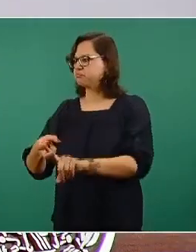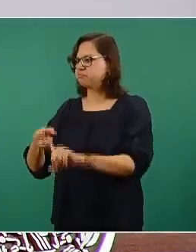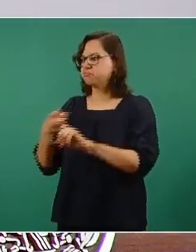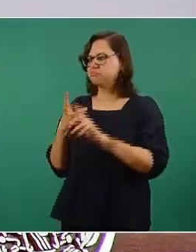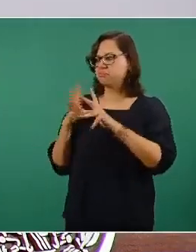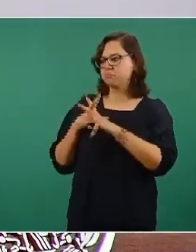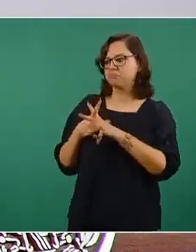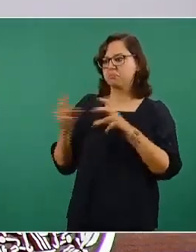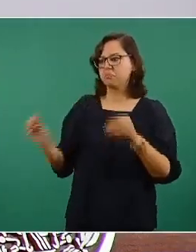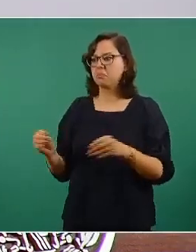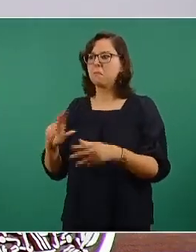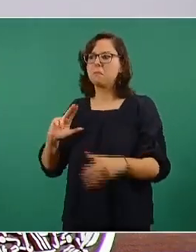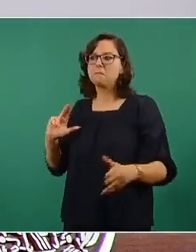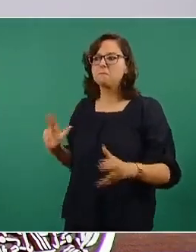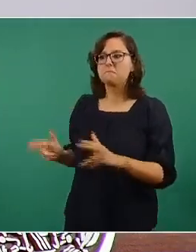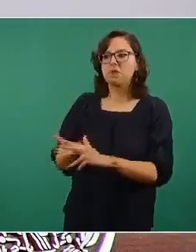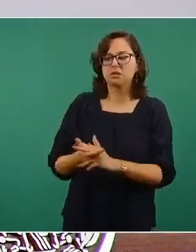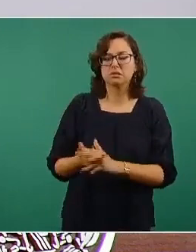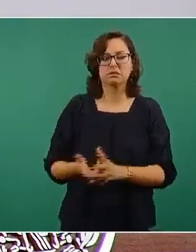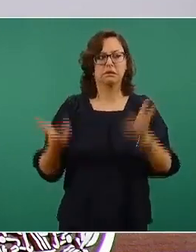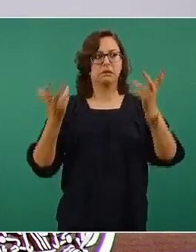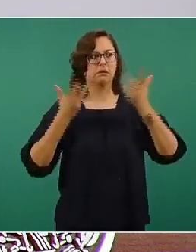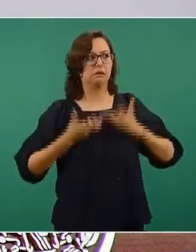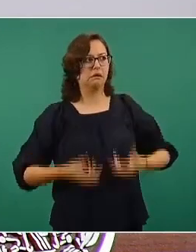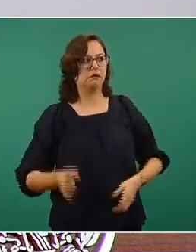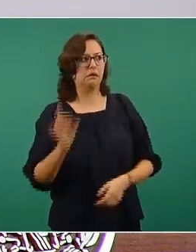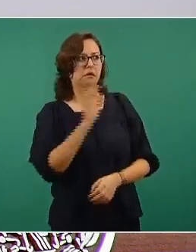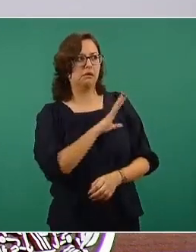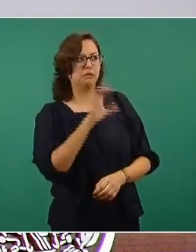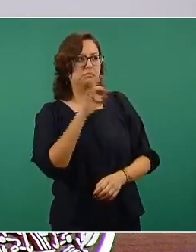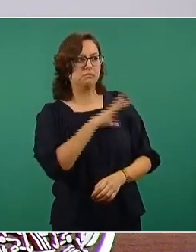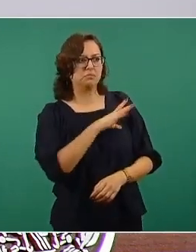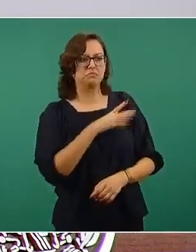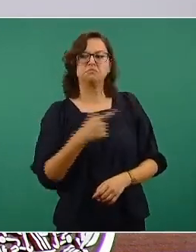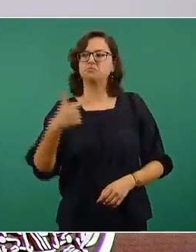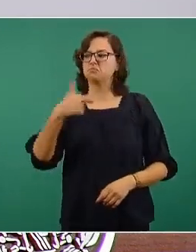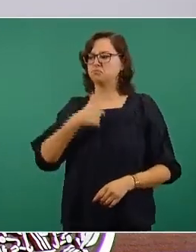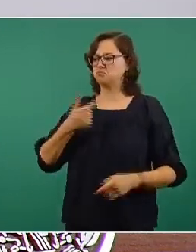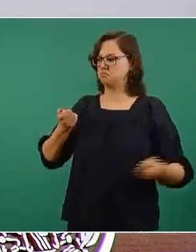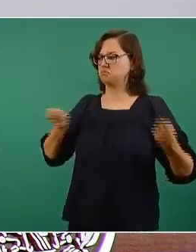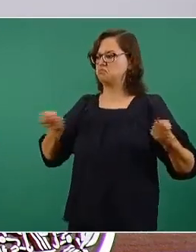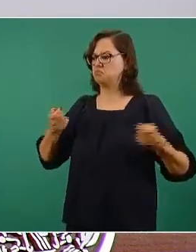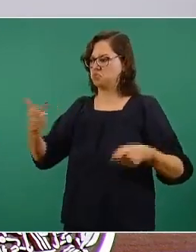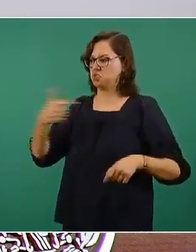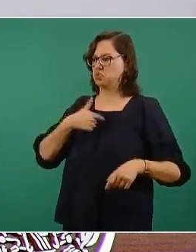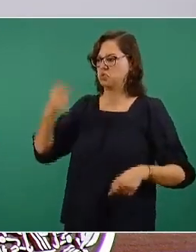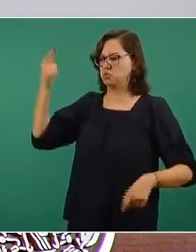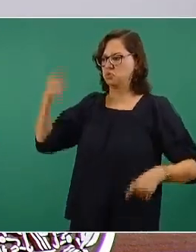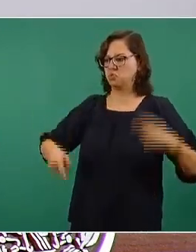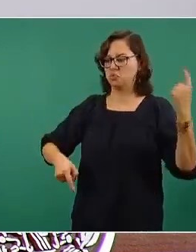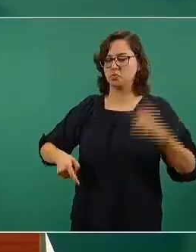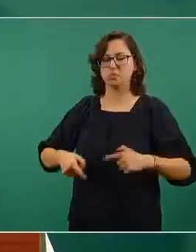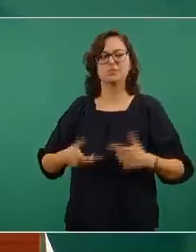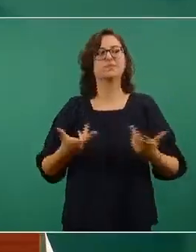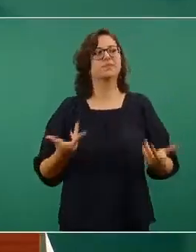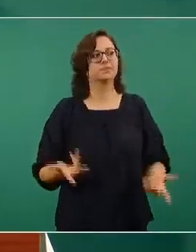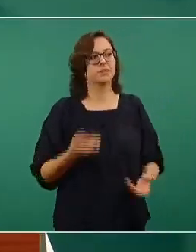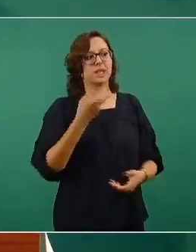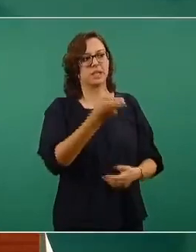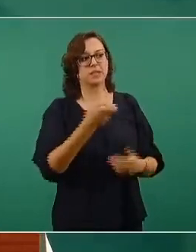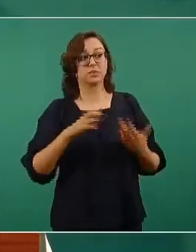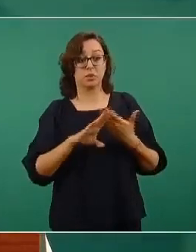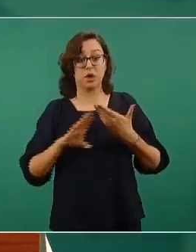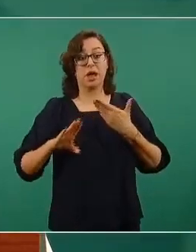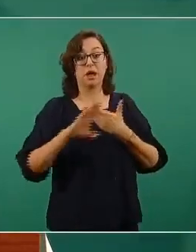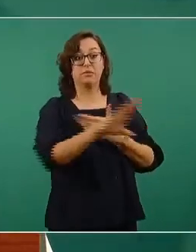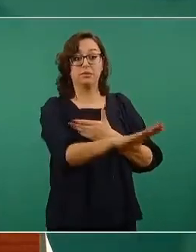Para implementar esta estrategia, también se ha tenido intensa comunicación, colaboración con los señores y